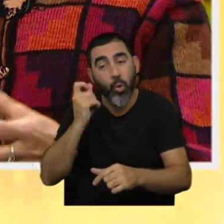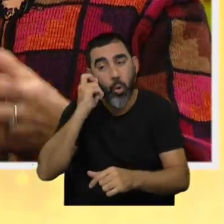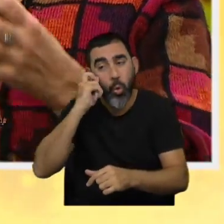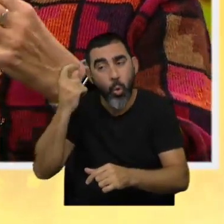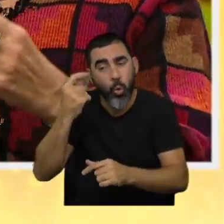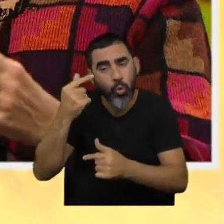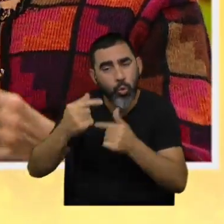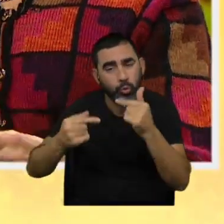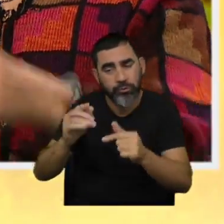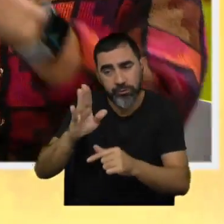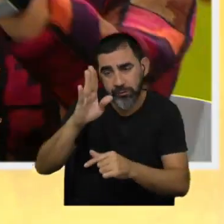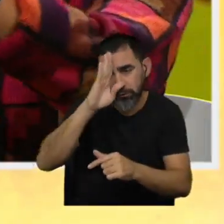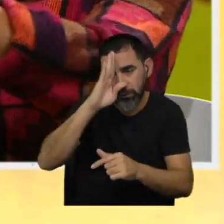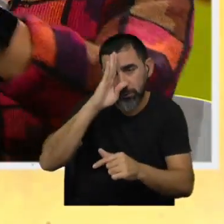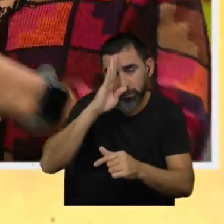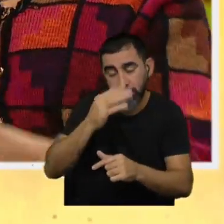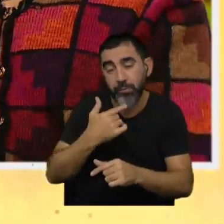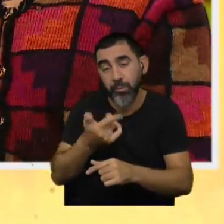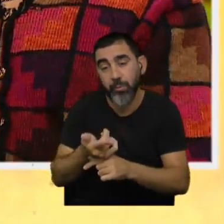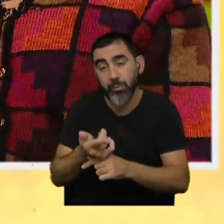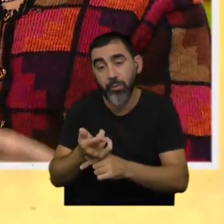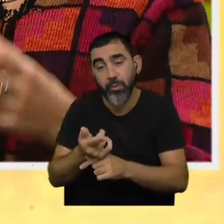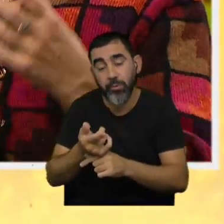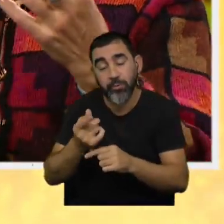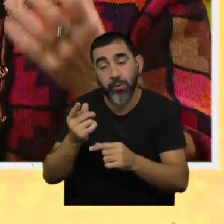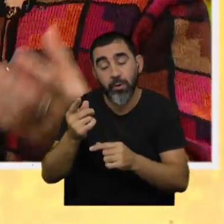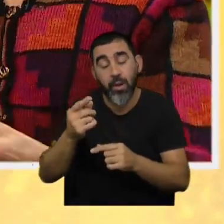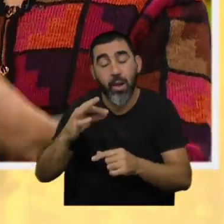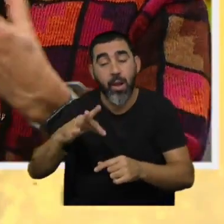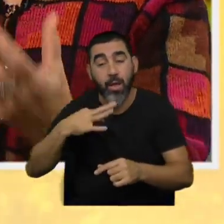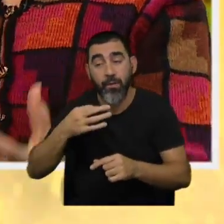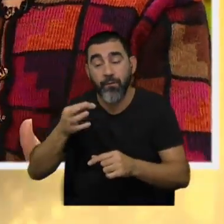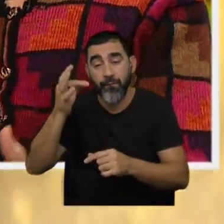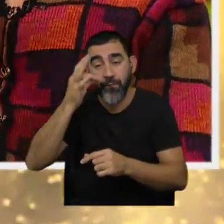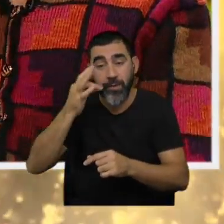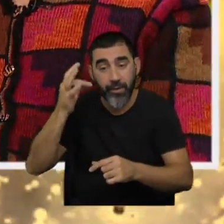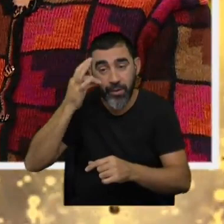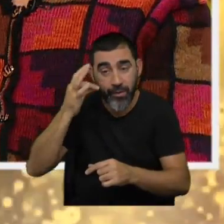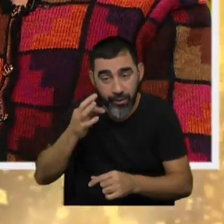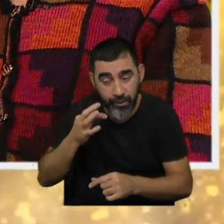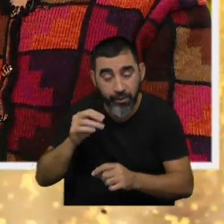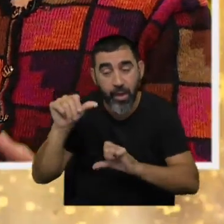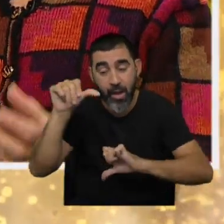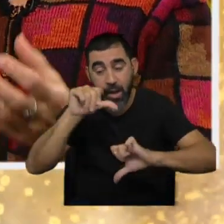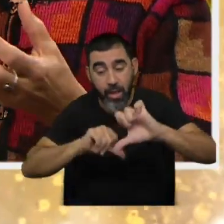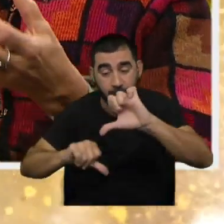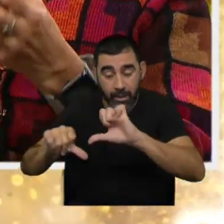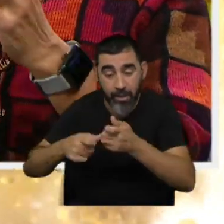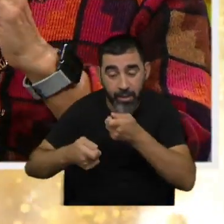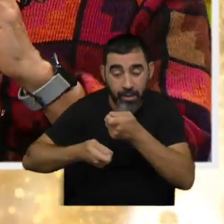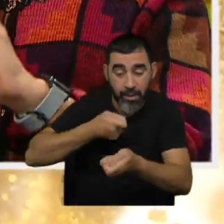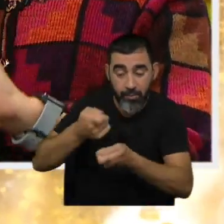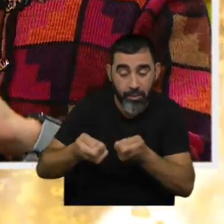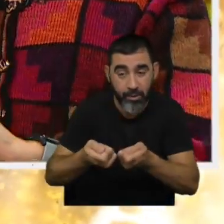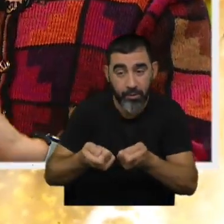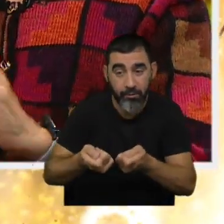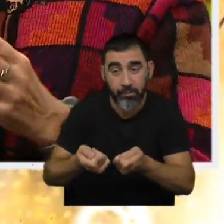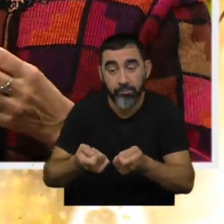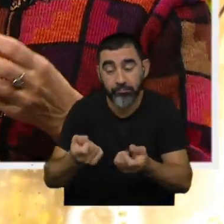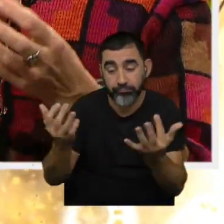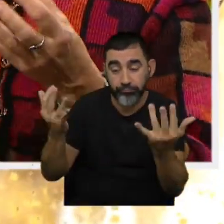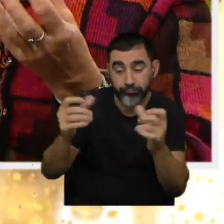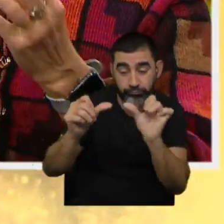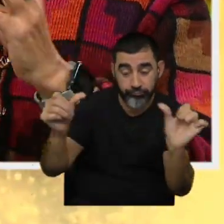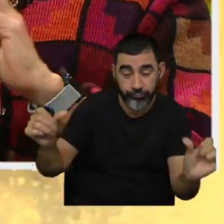conocimiento que vamos adquiriendo, por ejemplo, de los ciclos biológicos, de la química involucrada en las interacciones, de manera de manipular